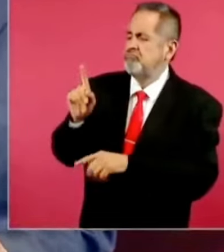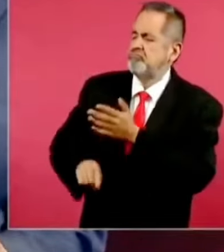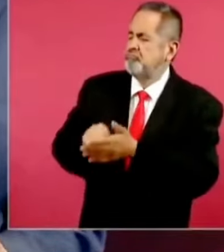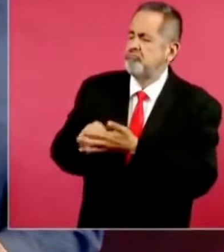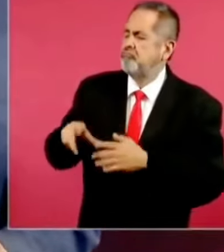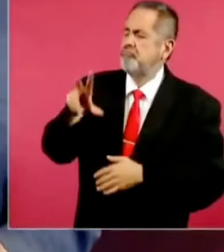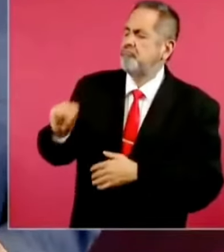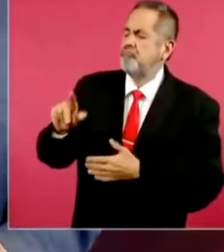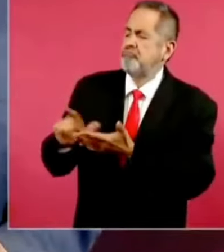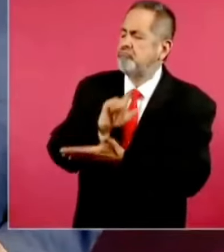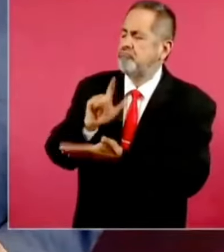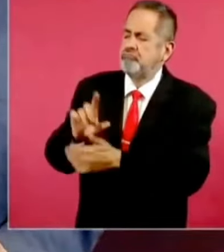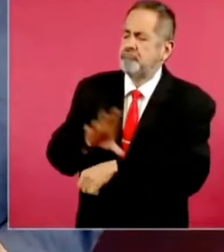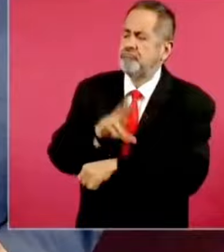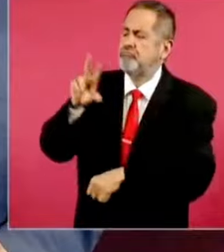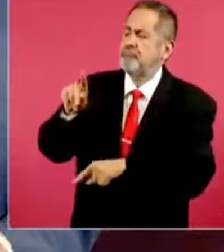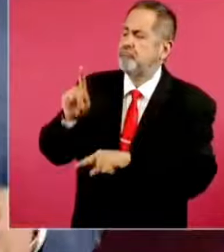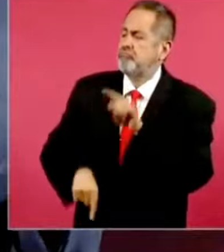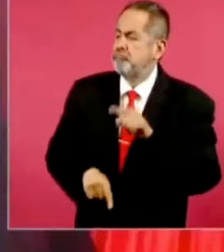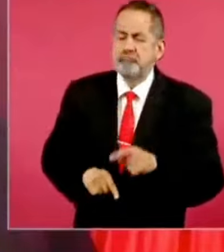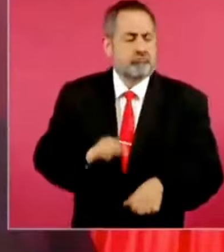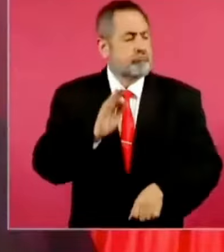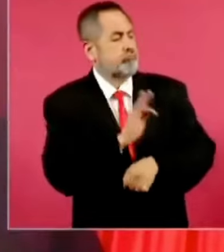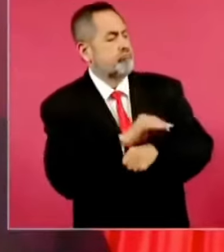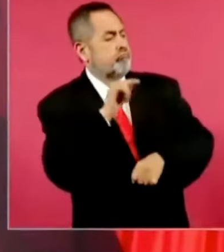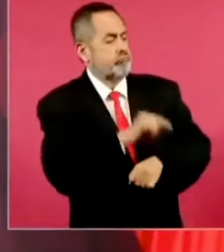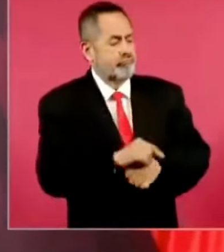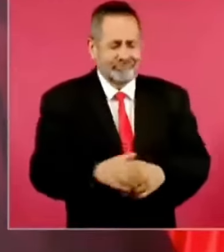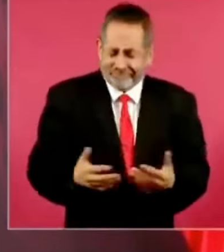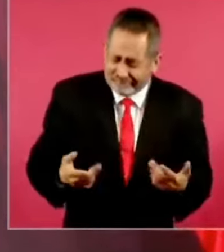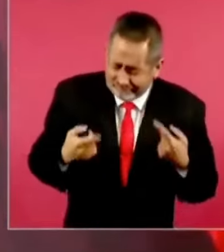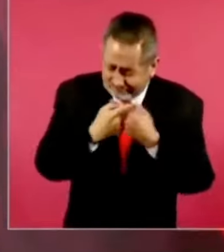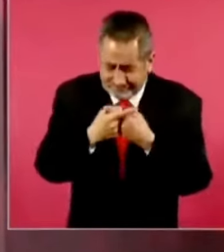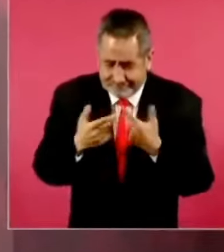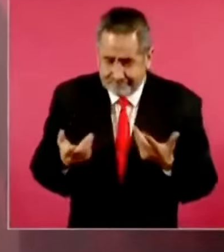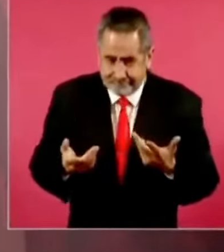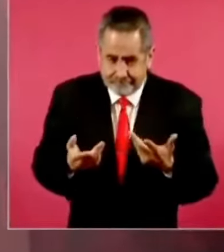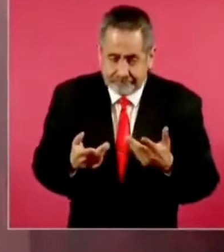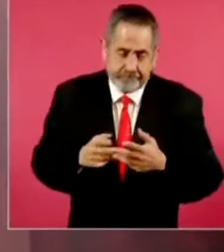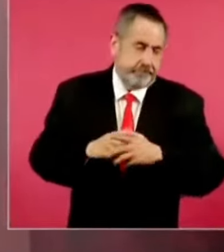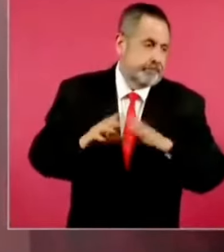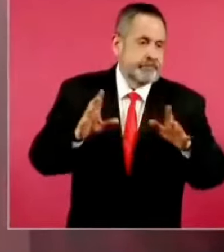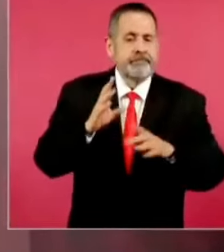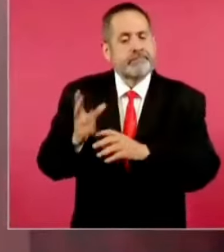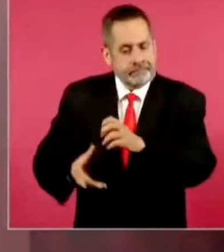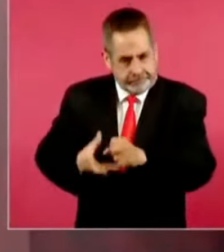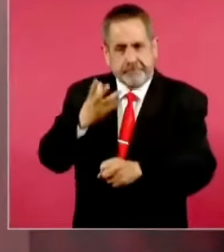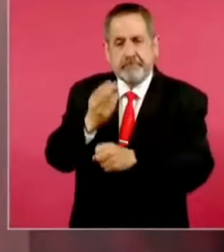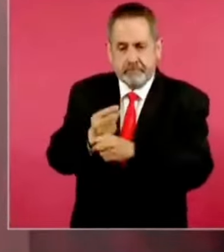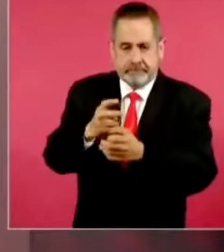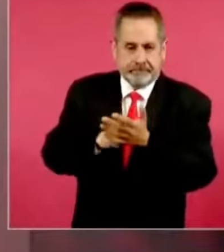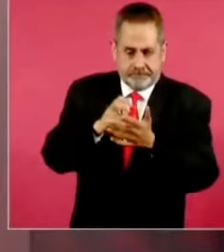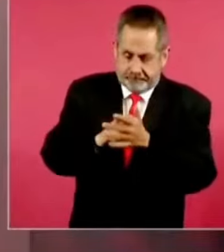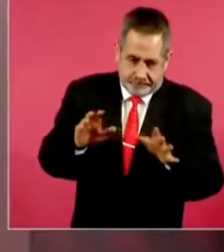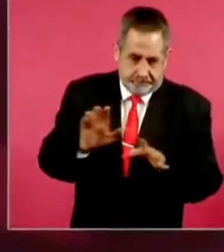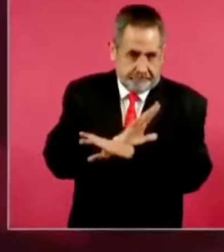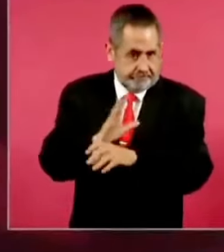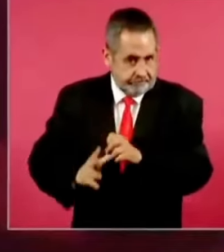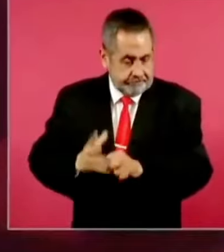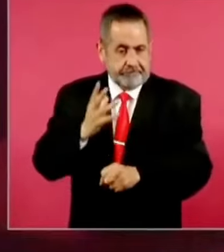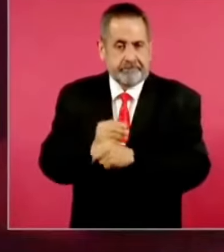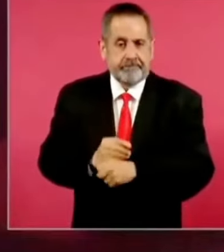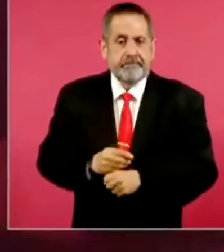la ley eléctrica. Pero bueno, todo tiene remedio. ¿Quién tiene